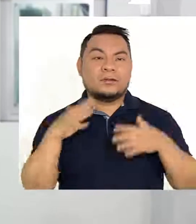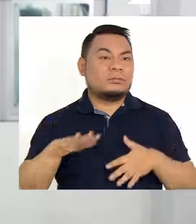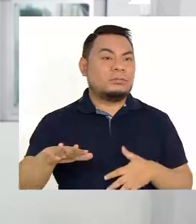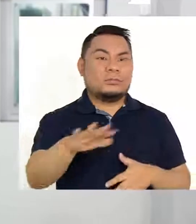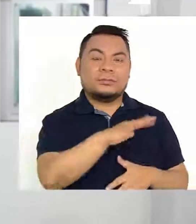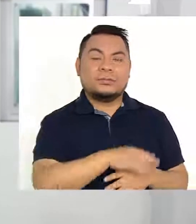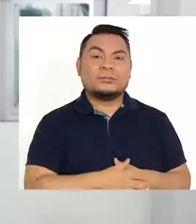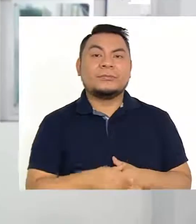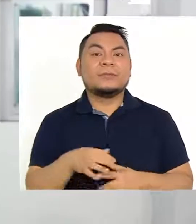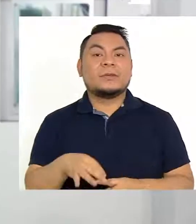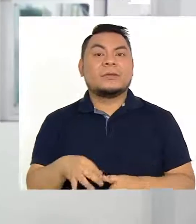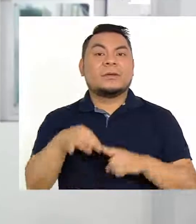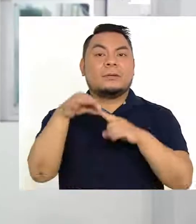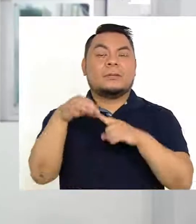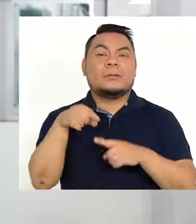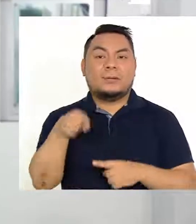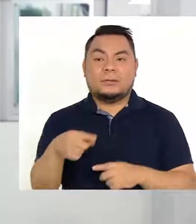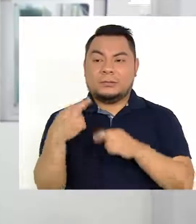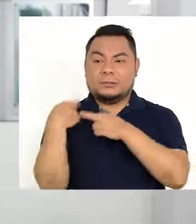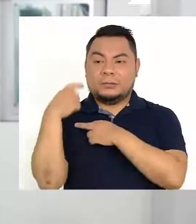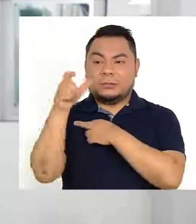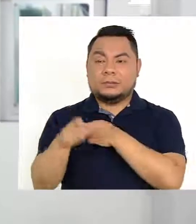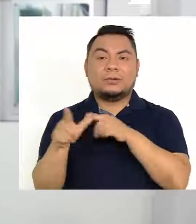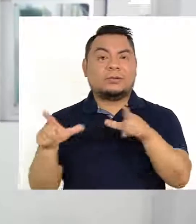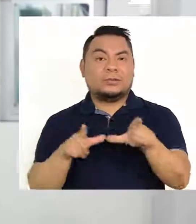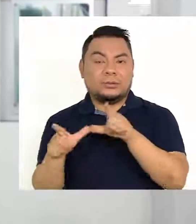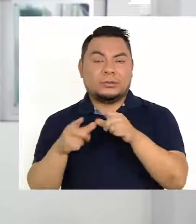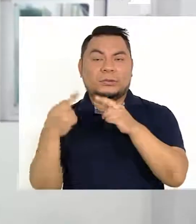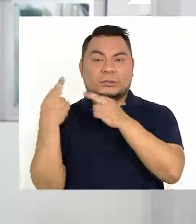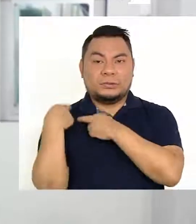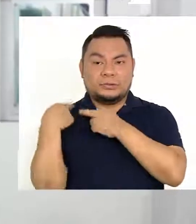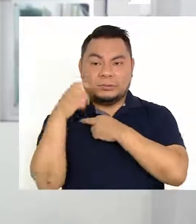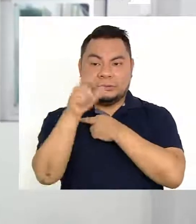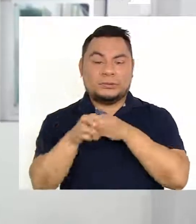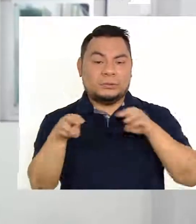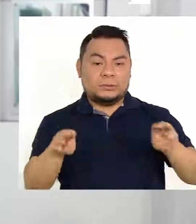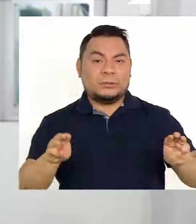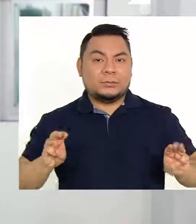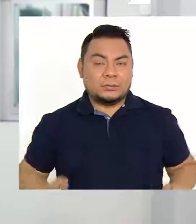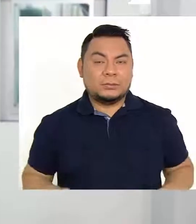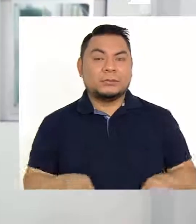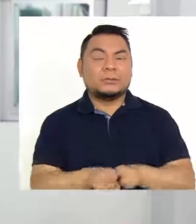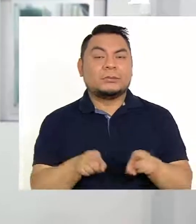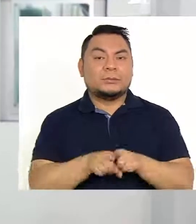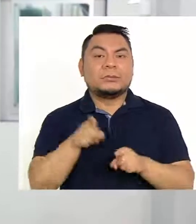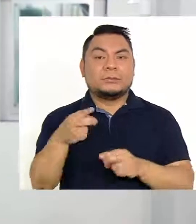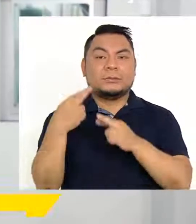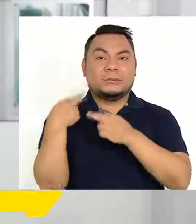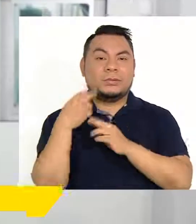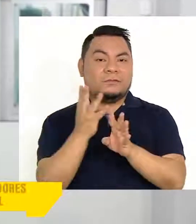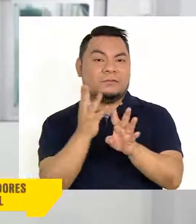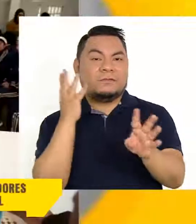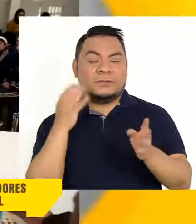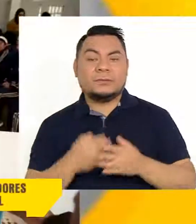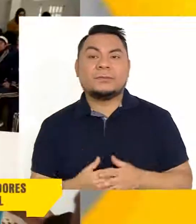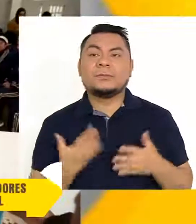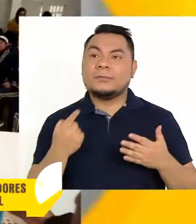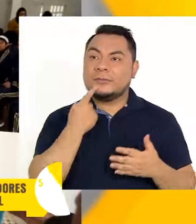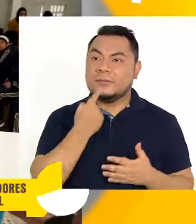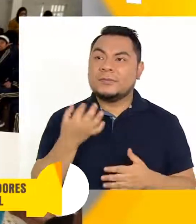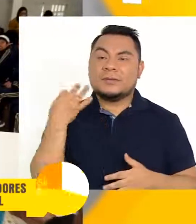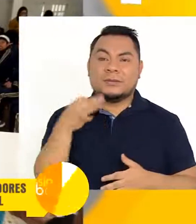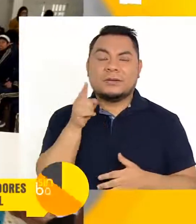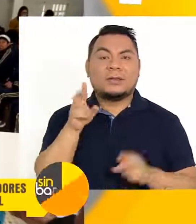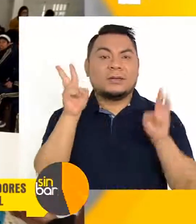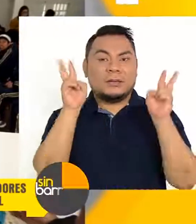oficinas descentralizadas, en especial con los coordinadores de local, con los coordinadores de mesa, con los organizadores de filas,